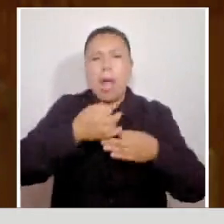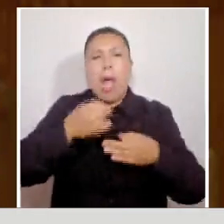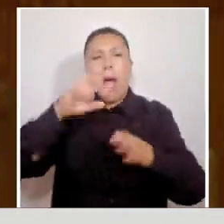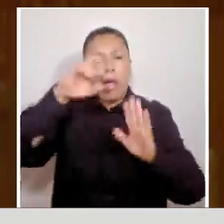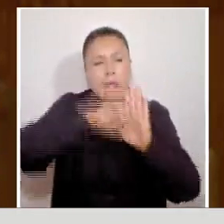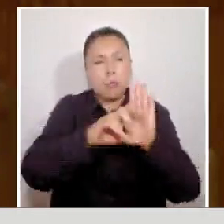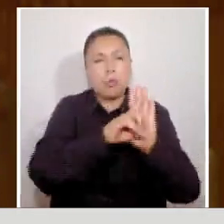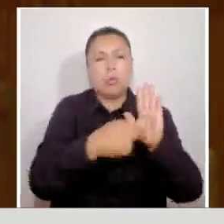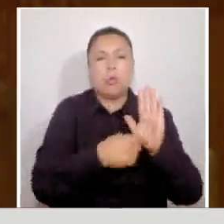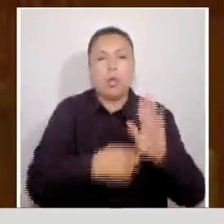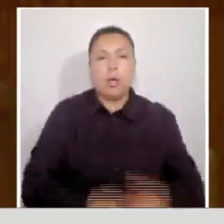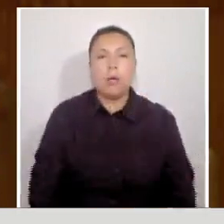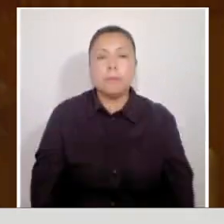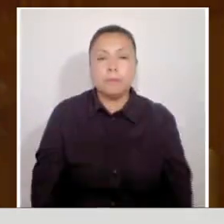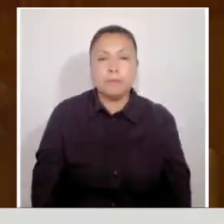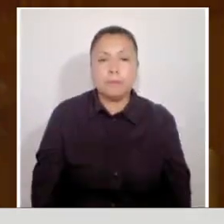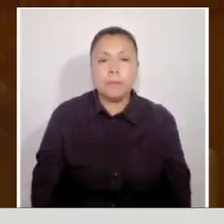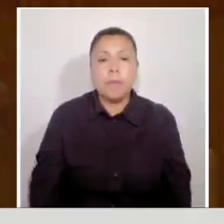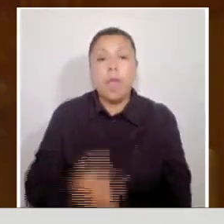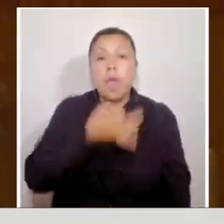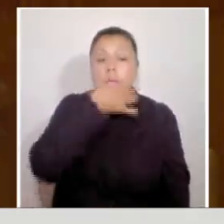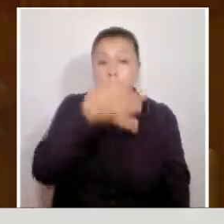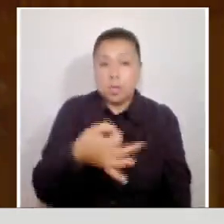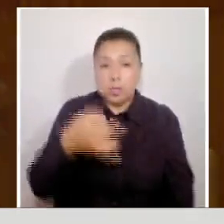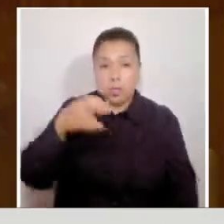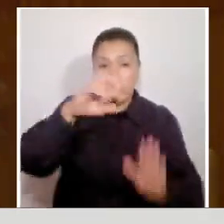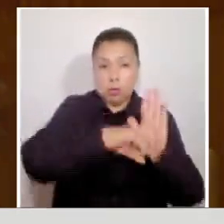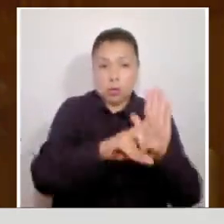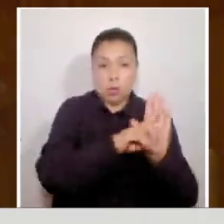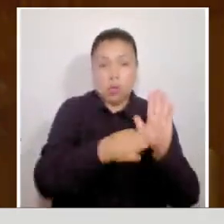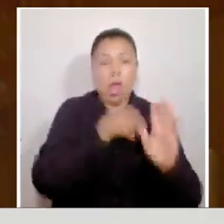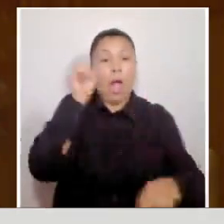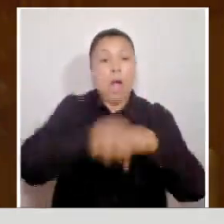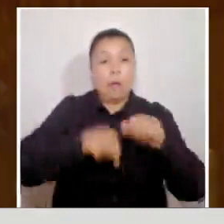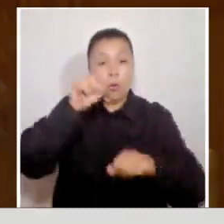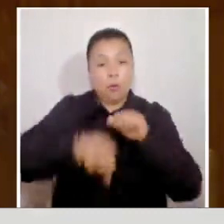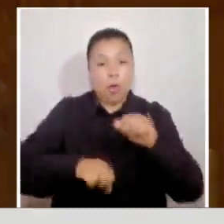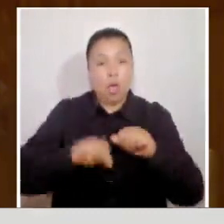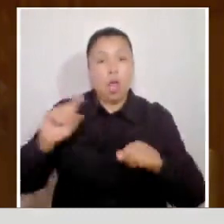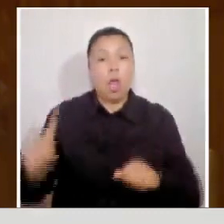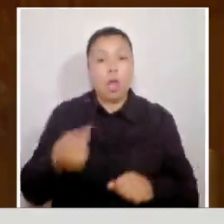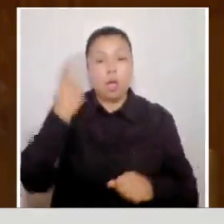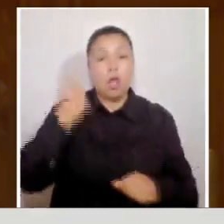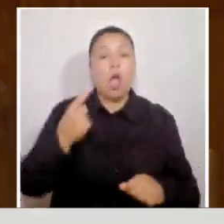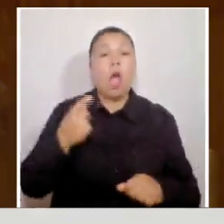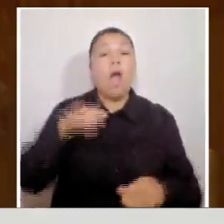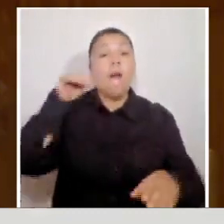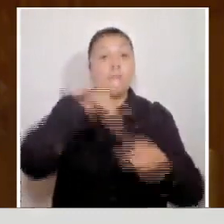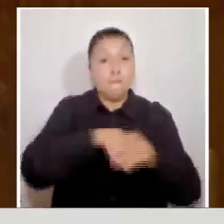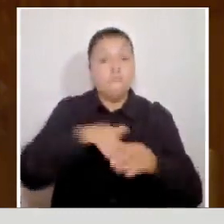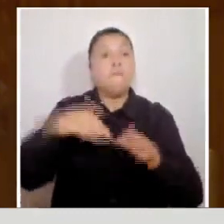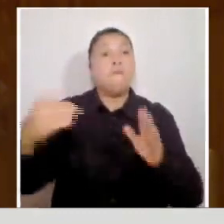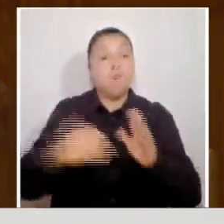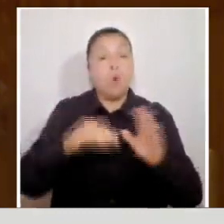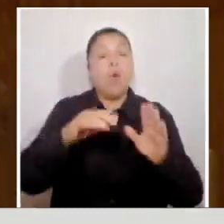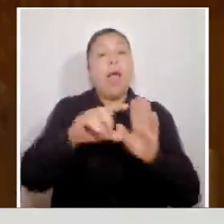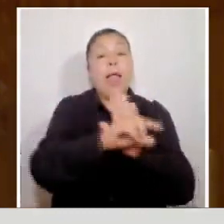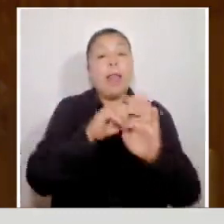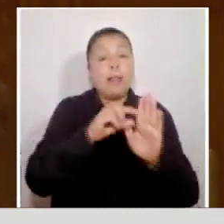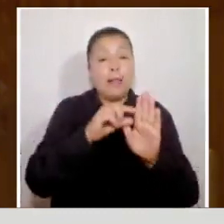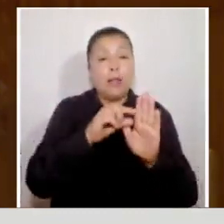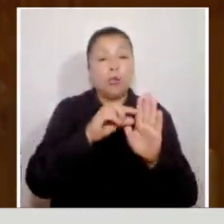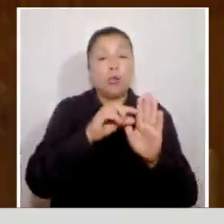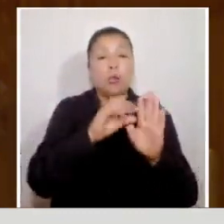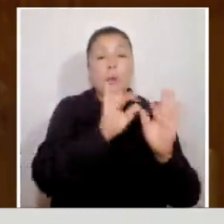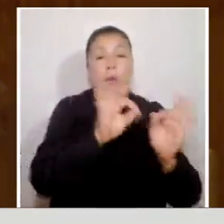legal Cabe destacar que este proyecto de ley fue aprobado en general por mayoría de votos y que el texto aprobado en particular por la